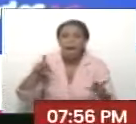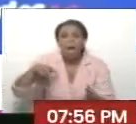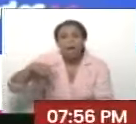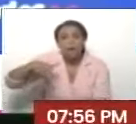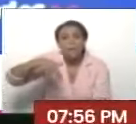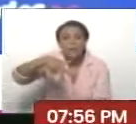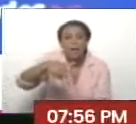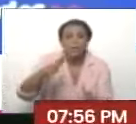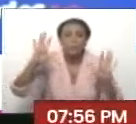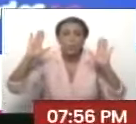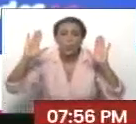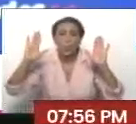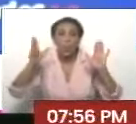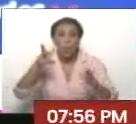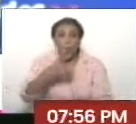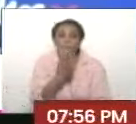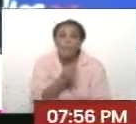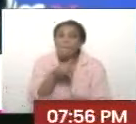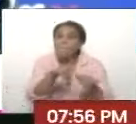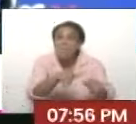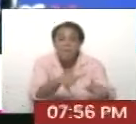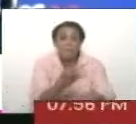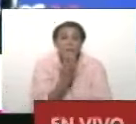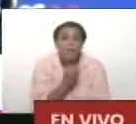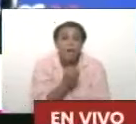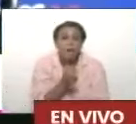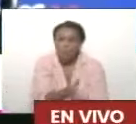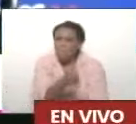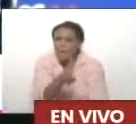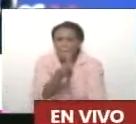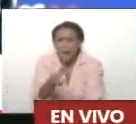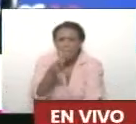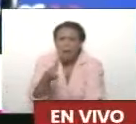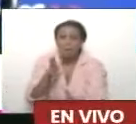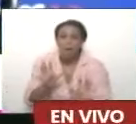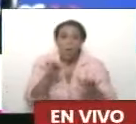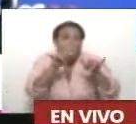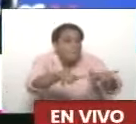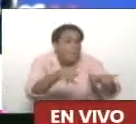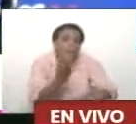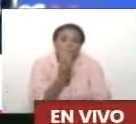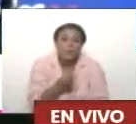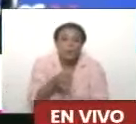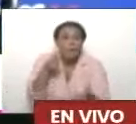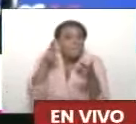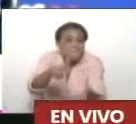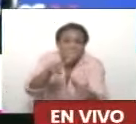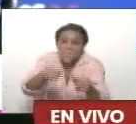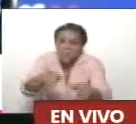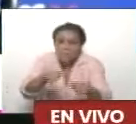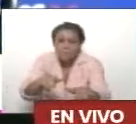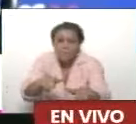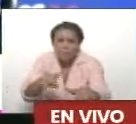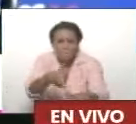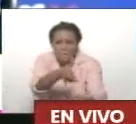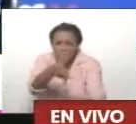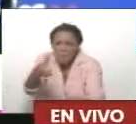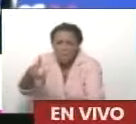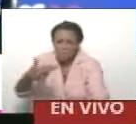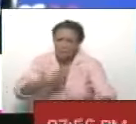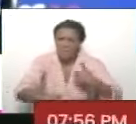caminando por una calle, y los soldados israelíes los abatieron a plomo, los volvieron un colador a plomo limpio.